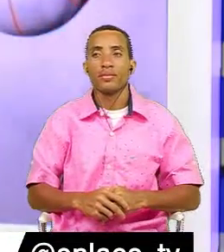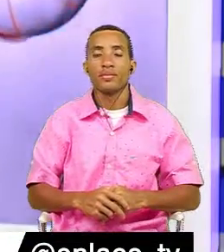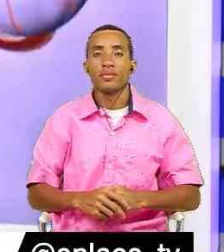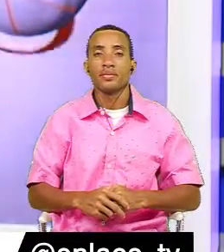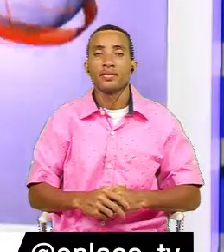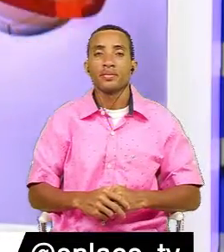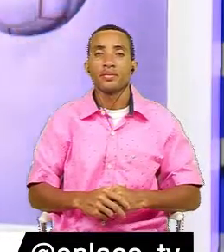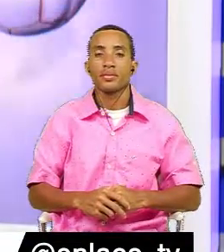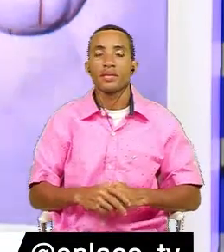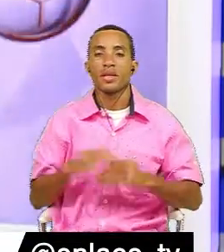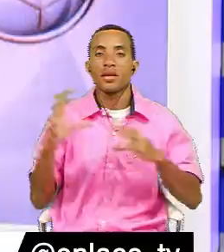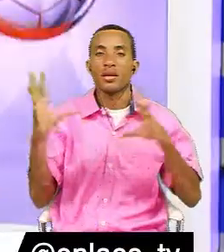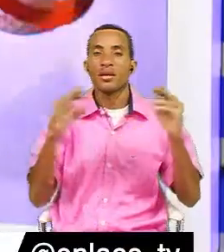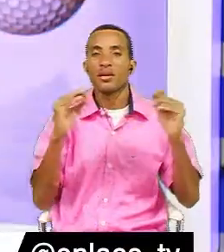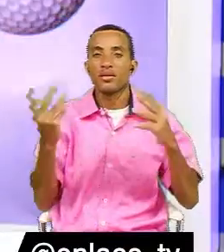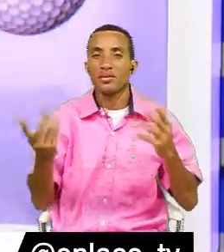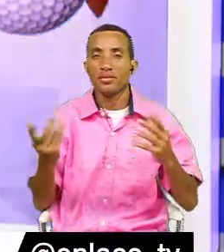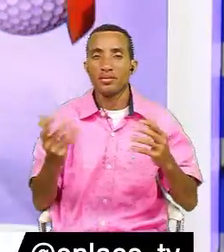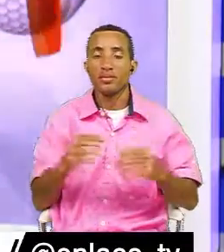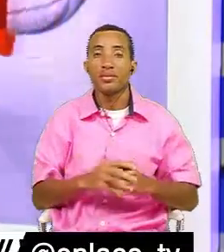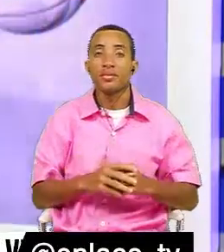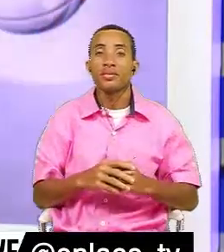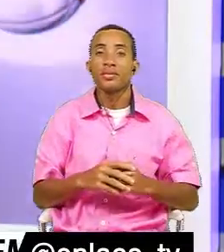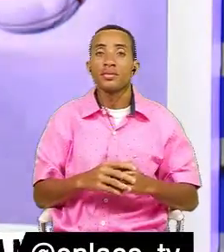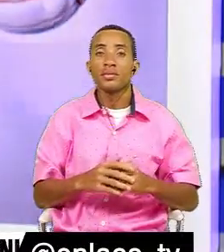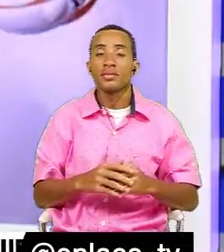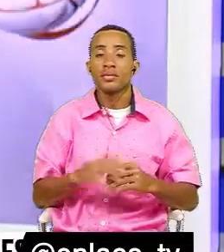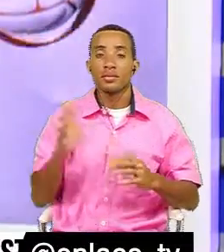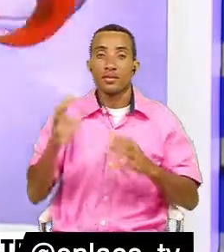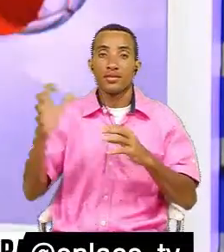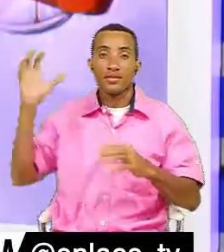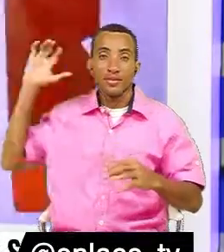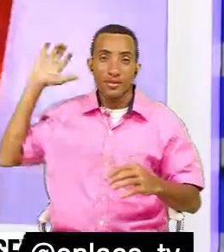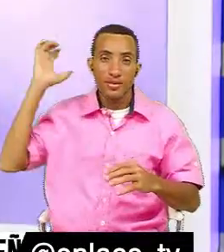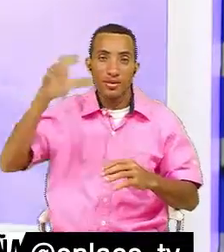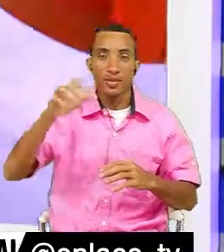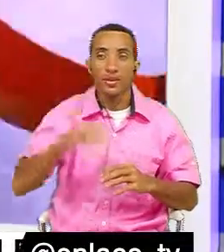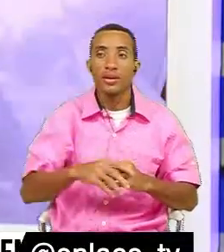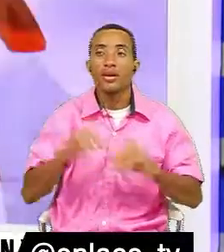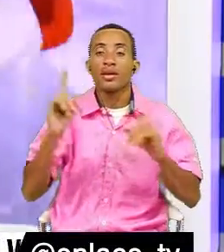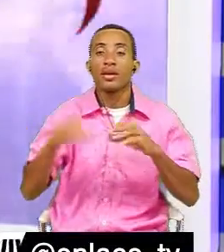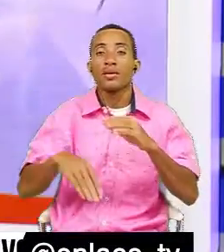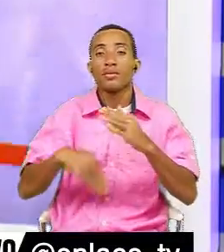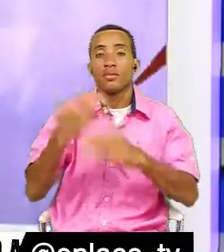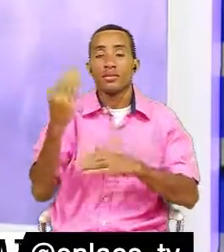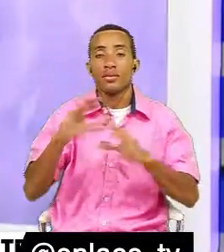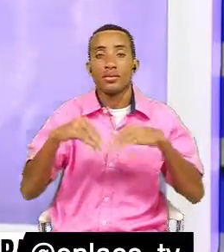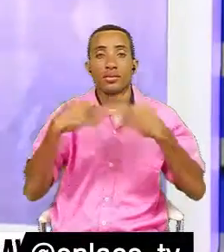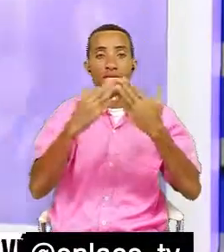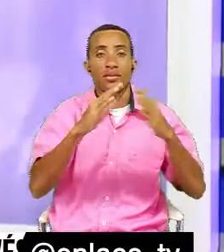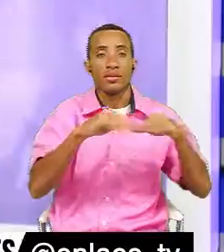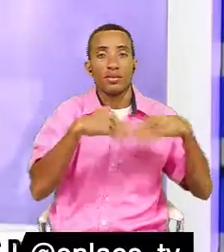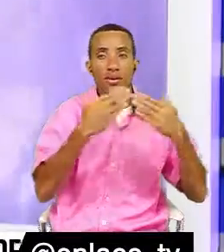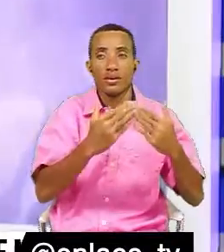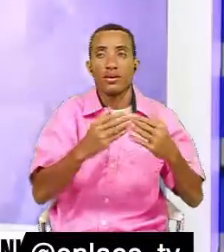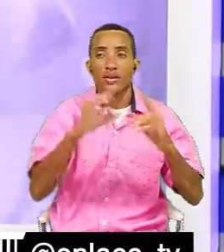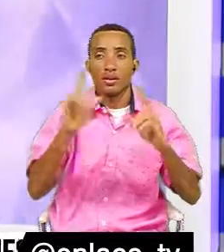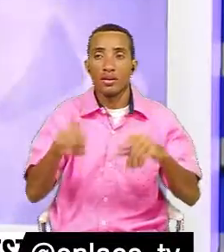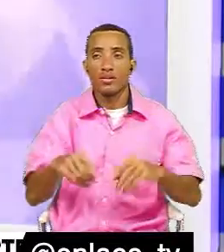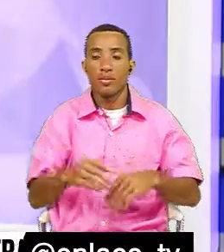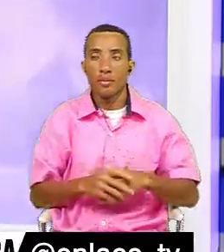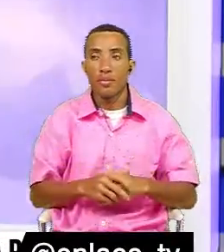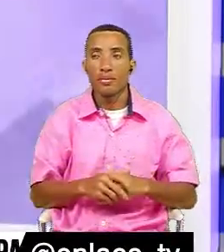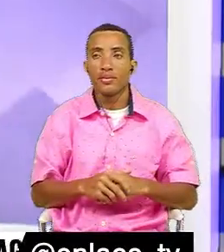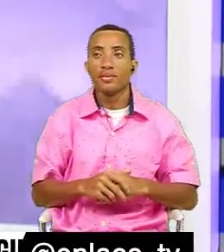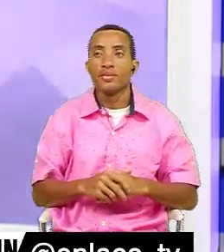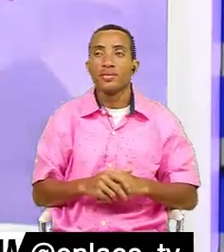Hablemos ahora de balonmano porque ha iniciado el torneo de los Juegos Intercolegiados en esta disciplina deportiva y